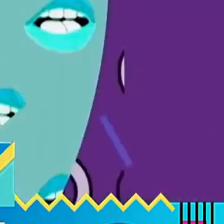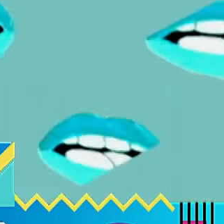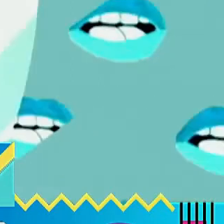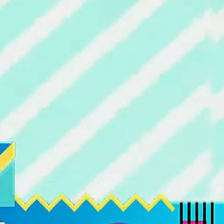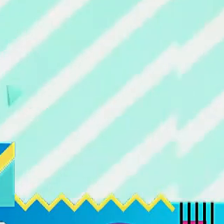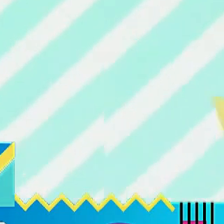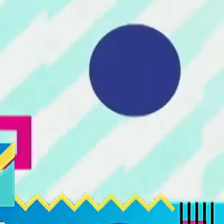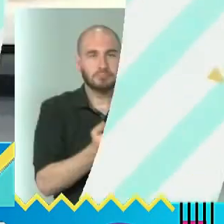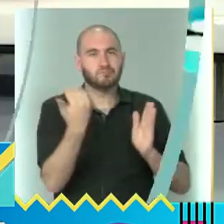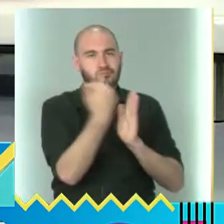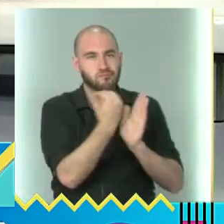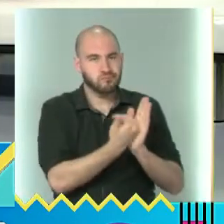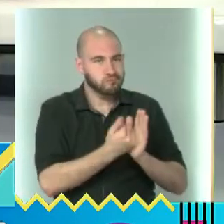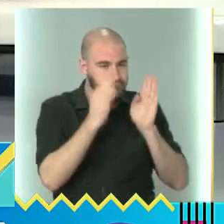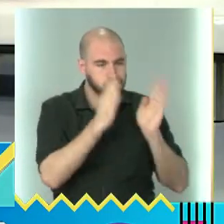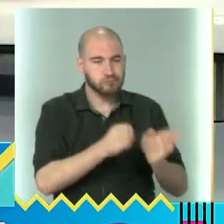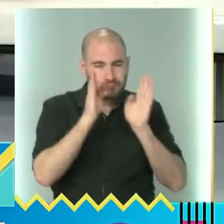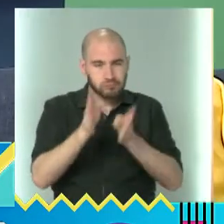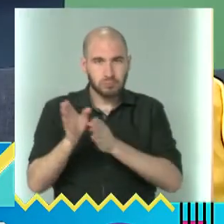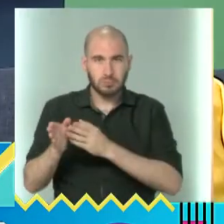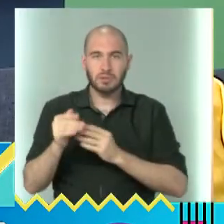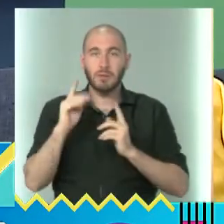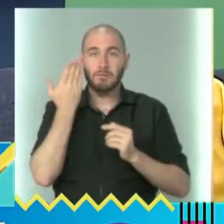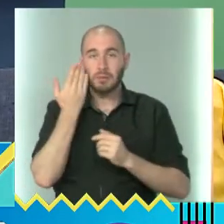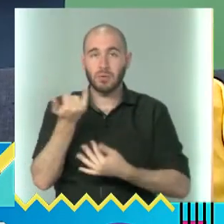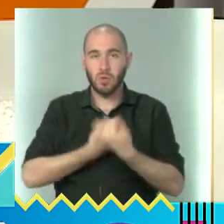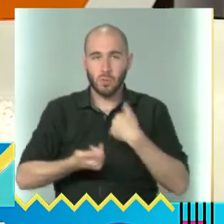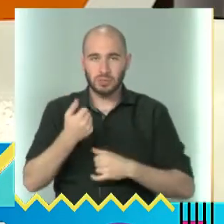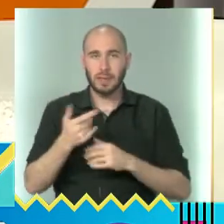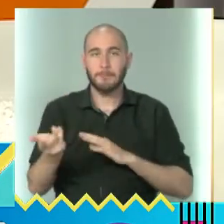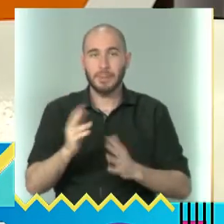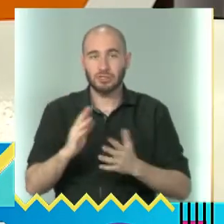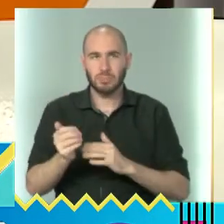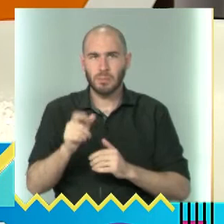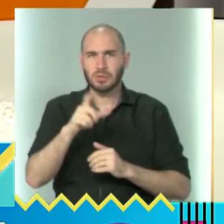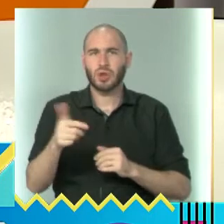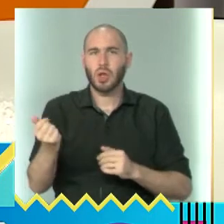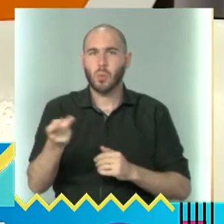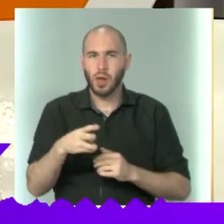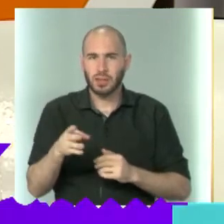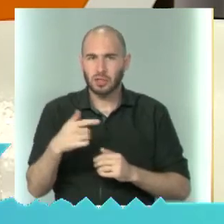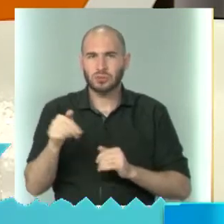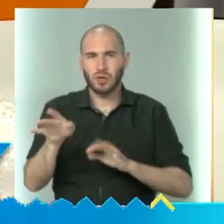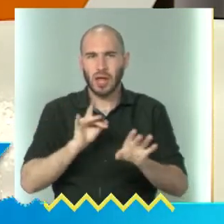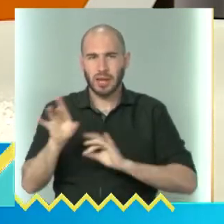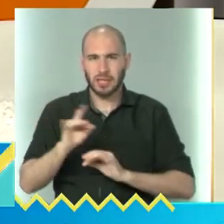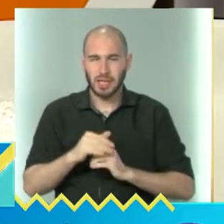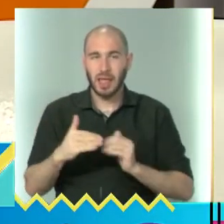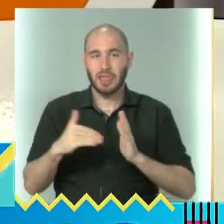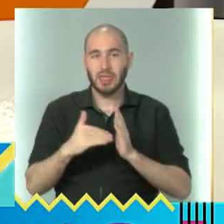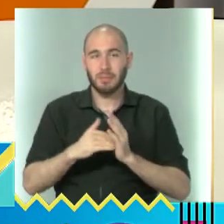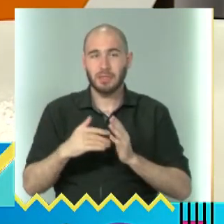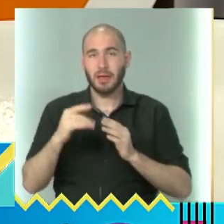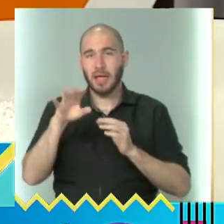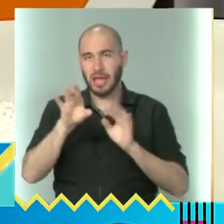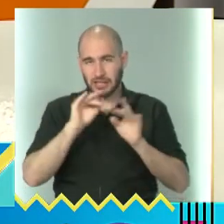de alguna forma el público al que apunta determinada empresa. Hasta Facebook nos dice más o menos cuánta cantidad de personas nosotros estamos eligiendo en base a la